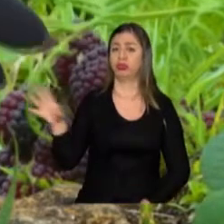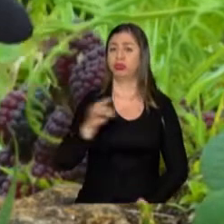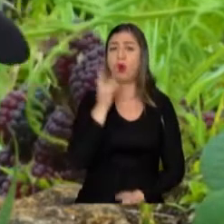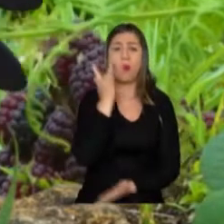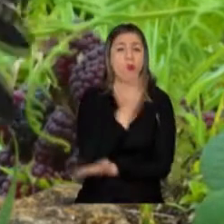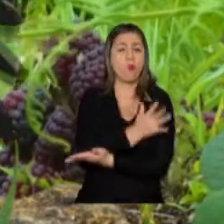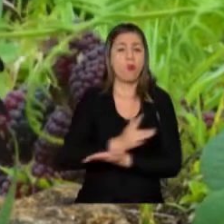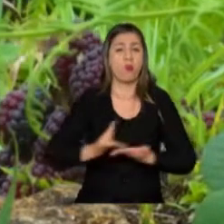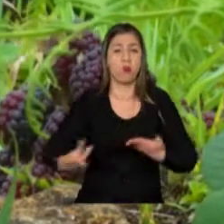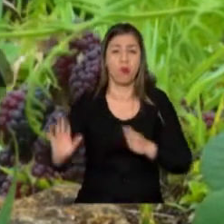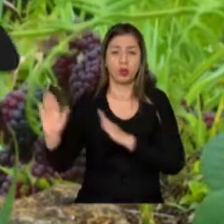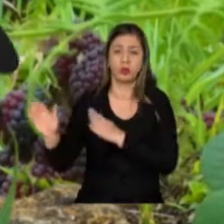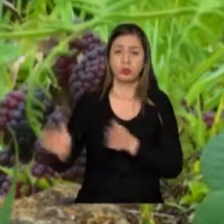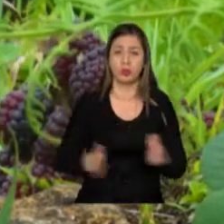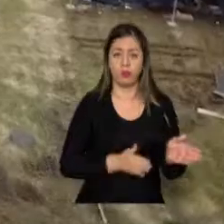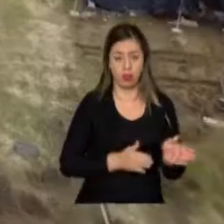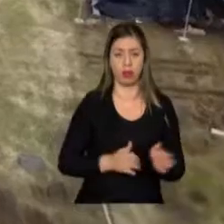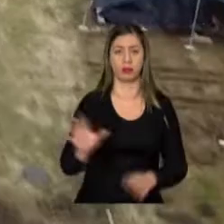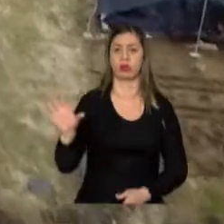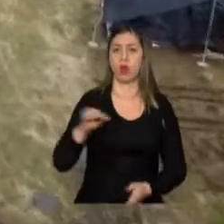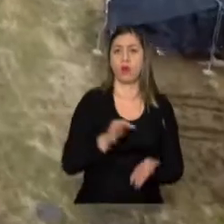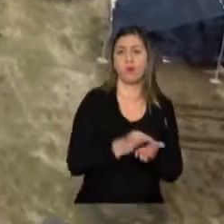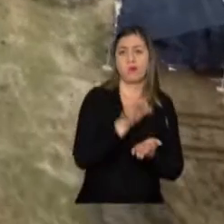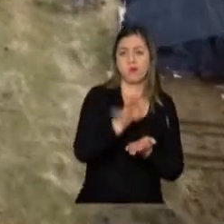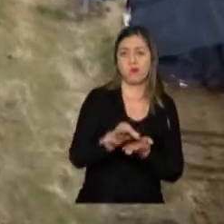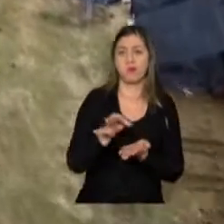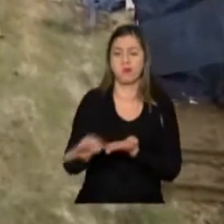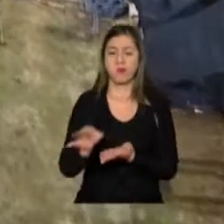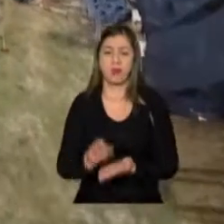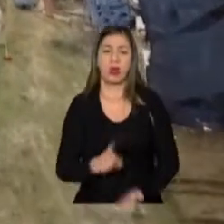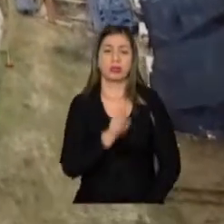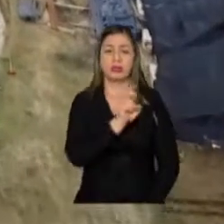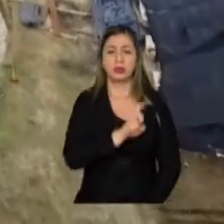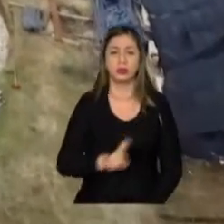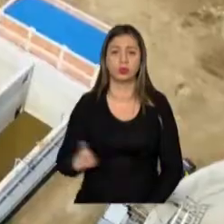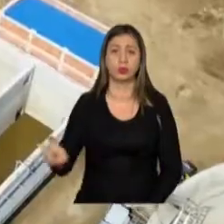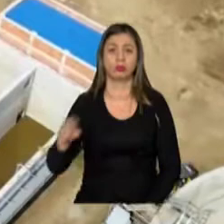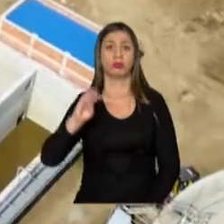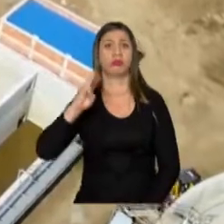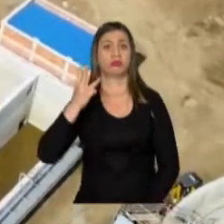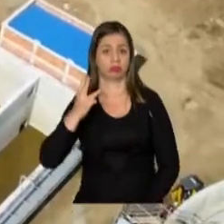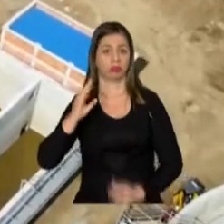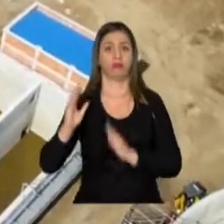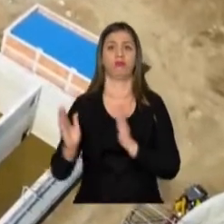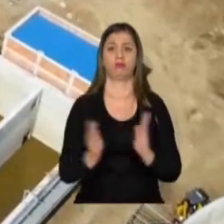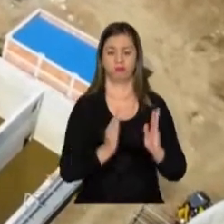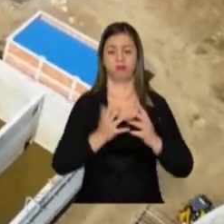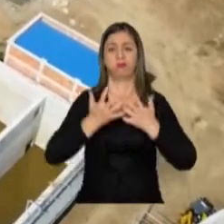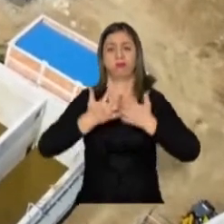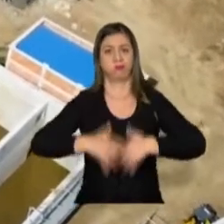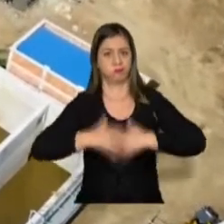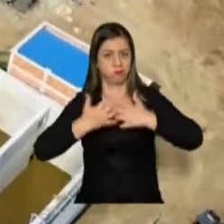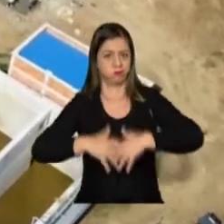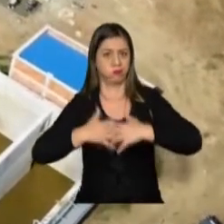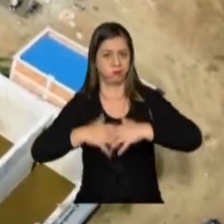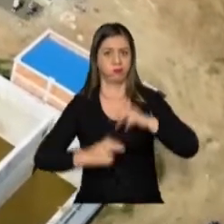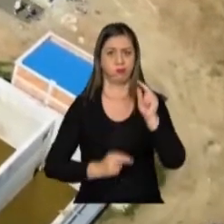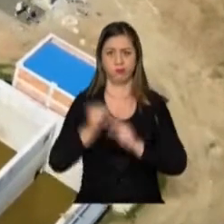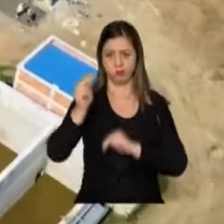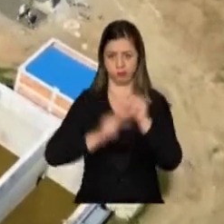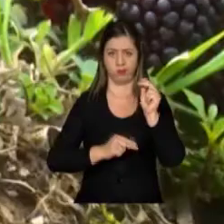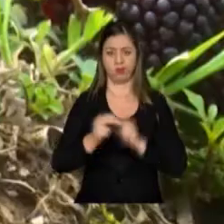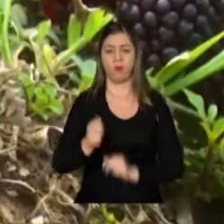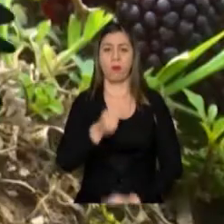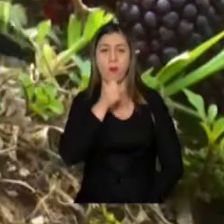es para todos los municipios. Ya están construyendo 3 grandes plantas de tratamiento de aguas